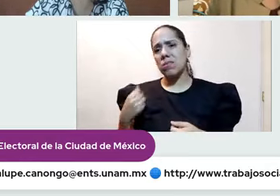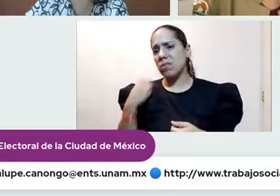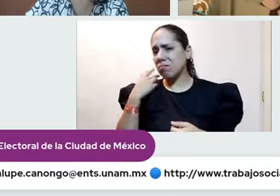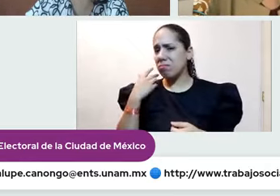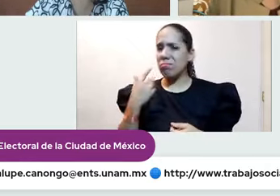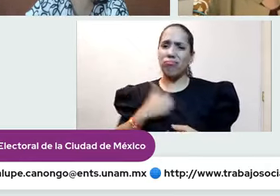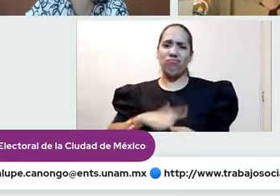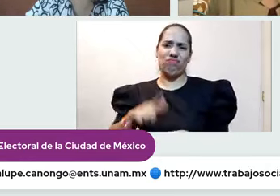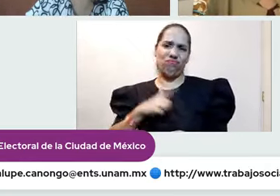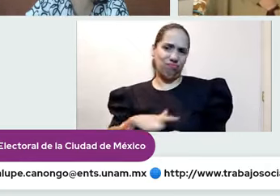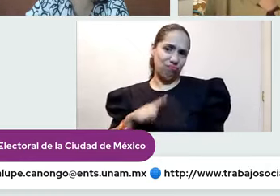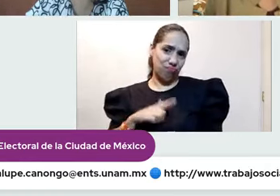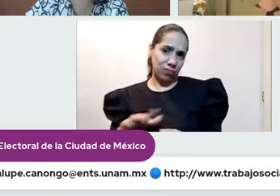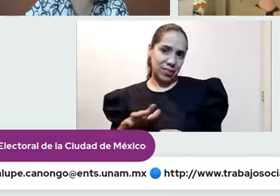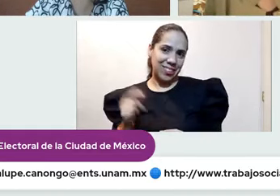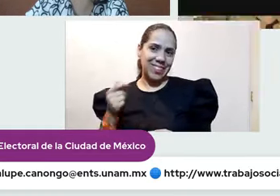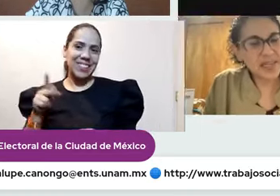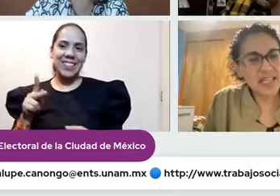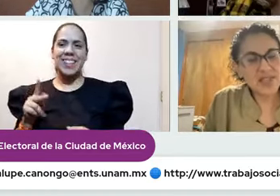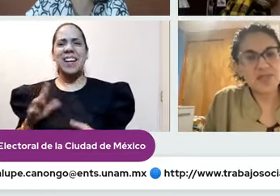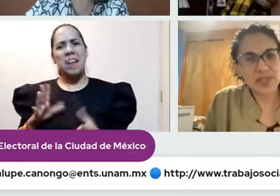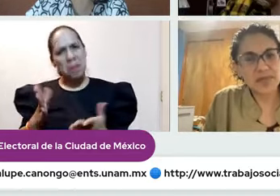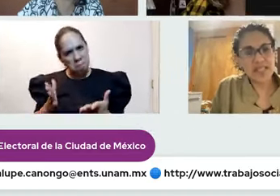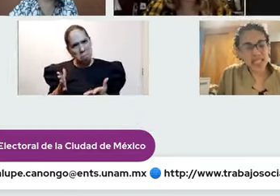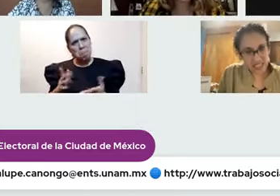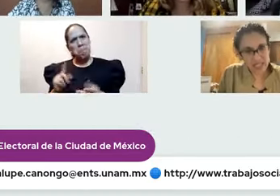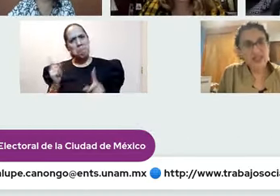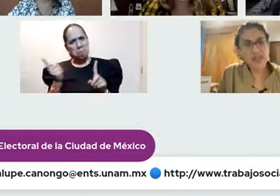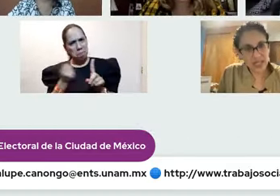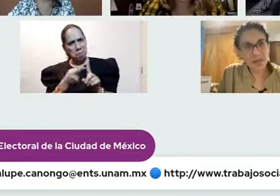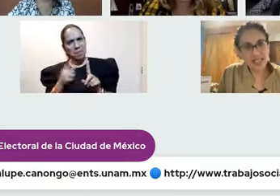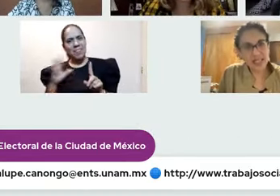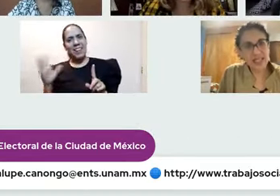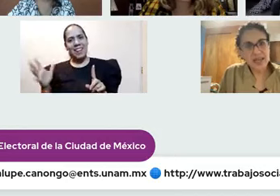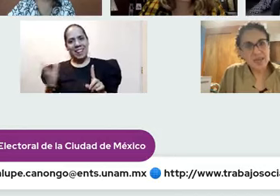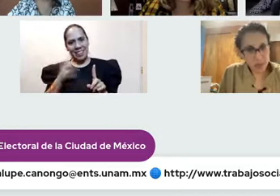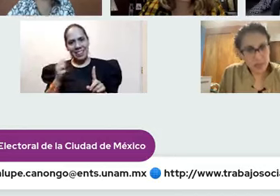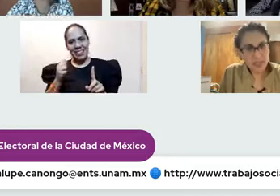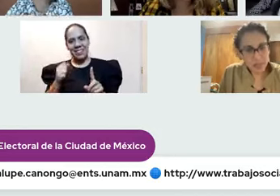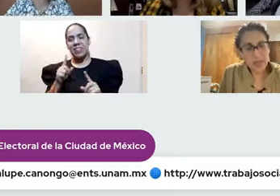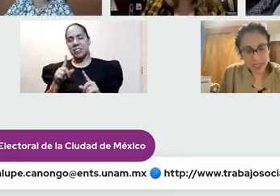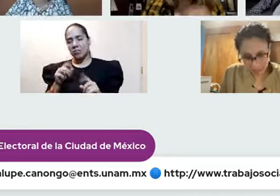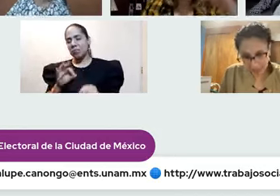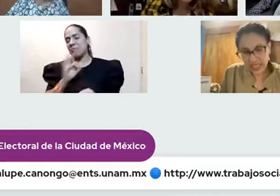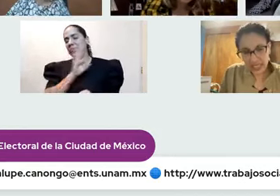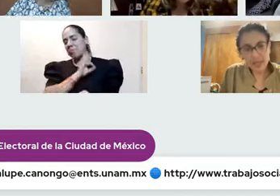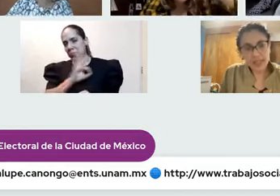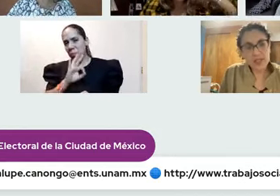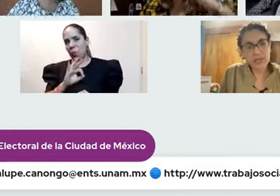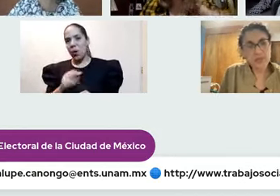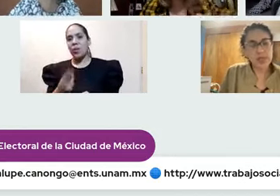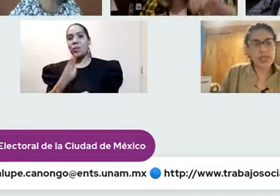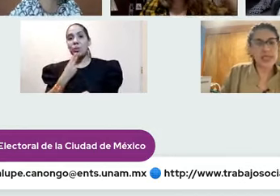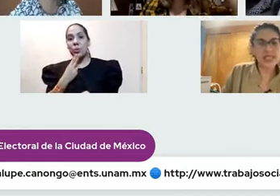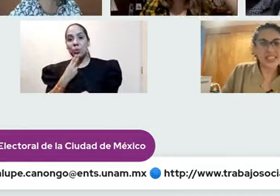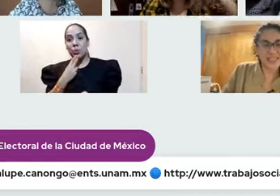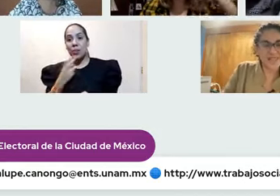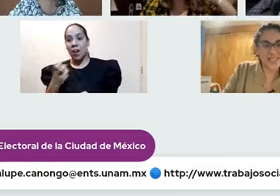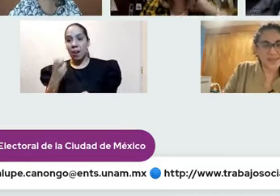diríamos, prueben, ¿no? En la medida de sus posibilidades y yo creo que va a ser muy útil porque verdaderamente